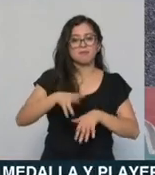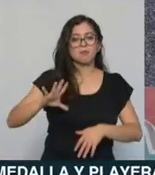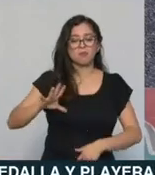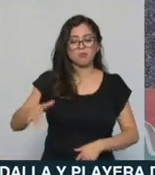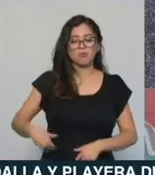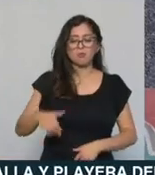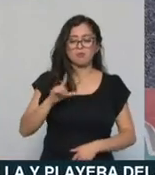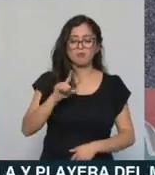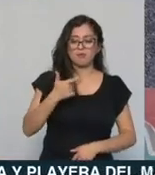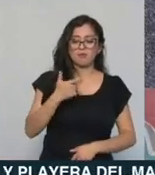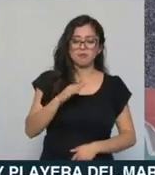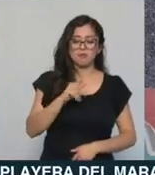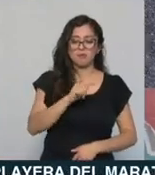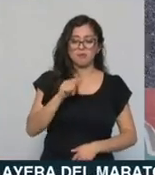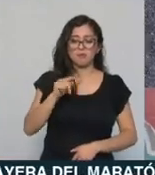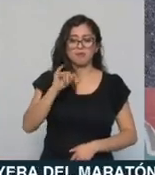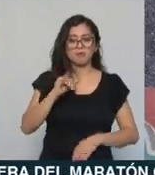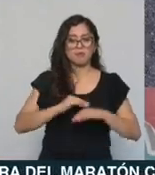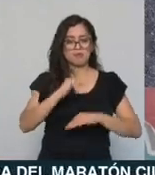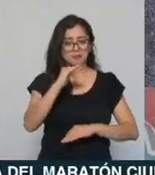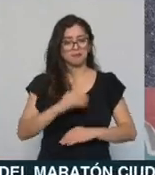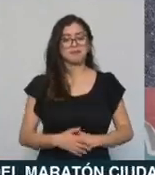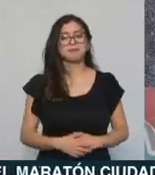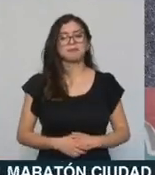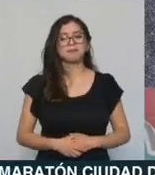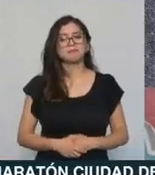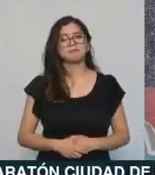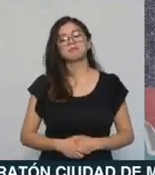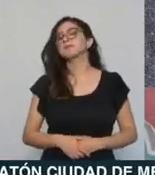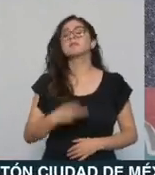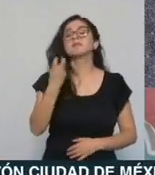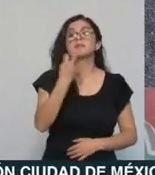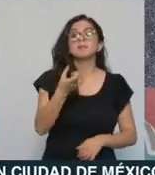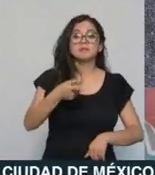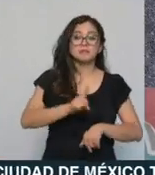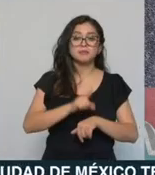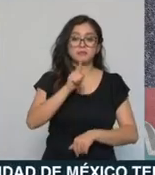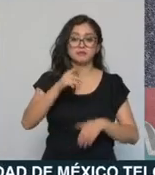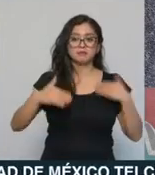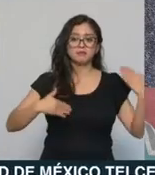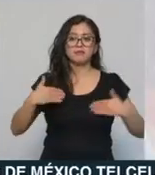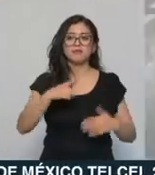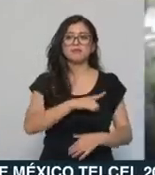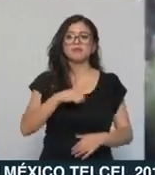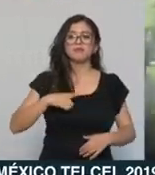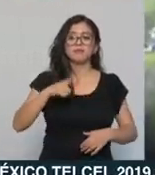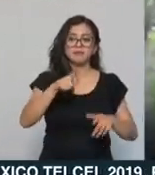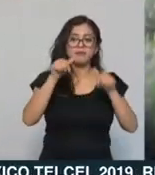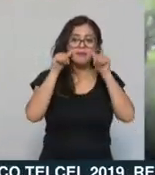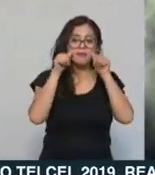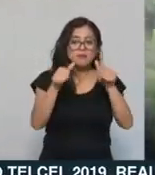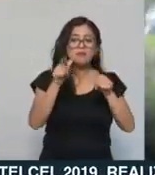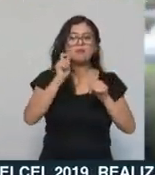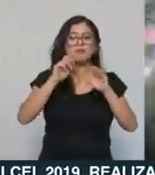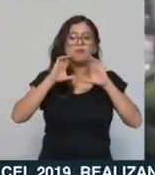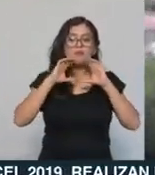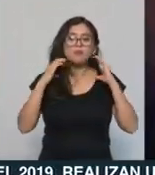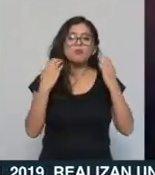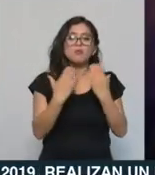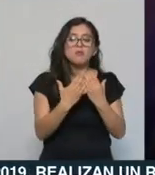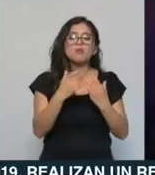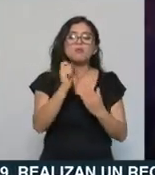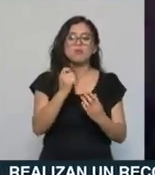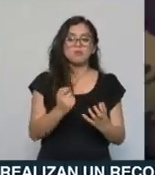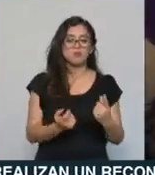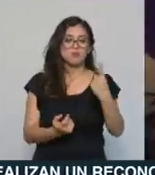Y bajo este marco de celebraciones y de conmemoraciones, no hay que perder de vista lo siguiente. Mire, dentro de la comunidad de la diversidad sexual hay un